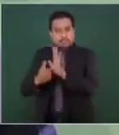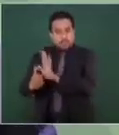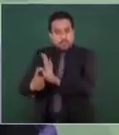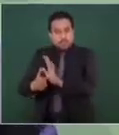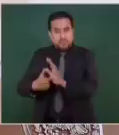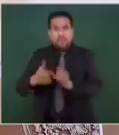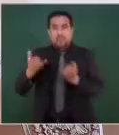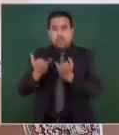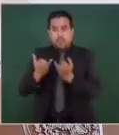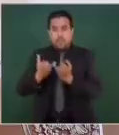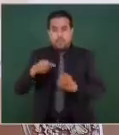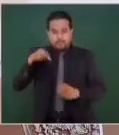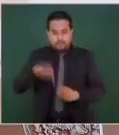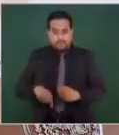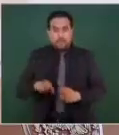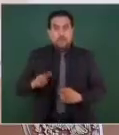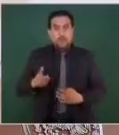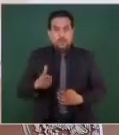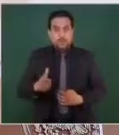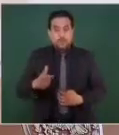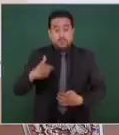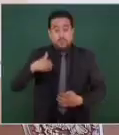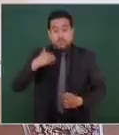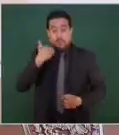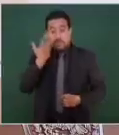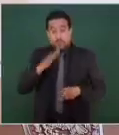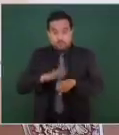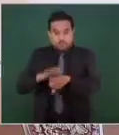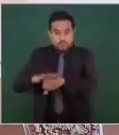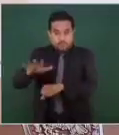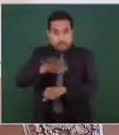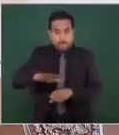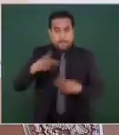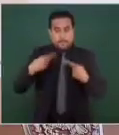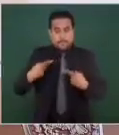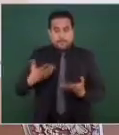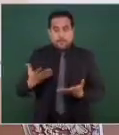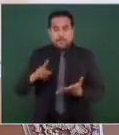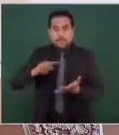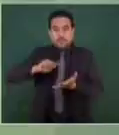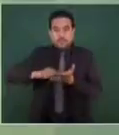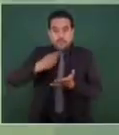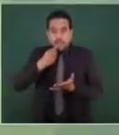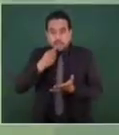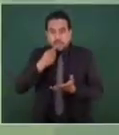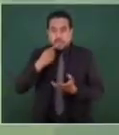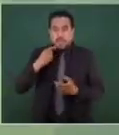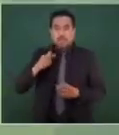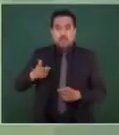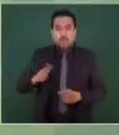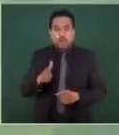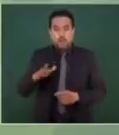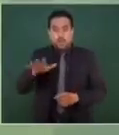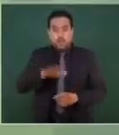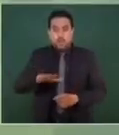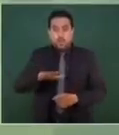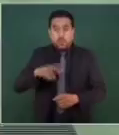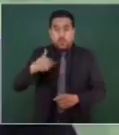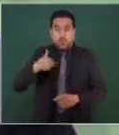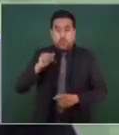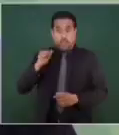en Guanajuato. Entonces, decirle a la gente de Celaya, de Guanajuato, que no están